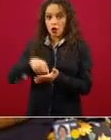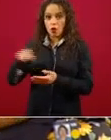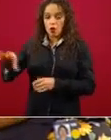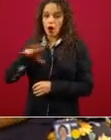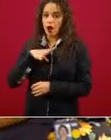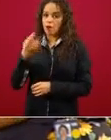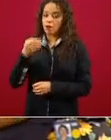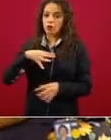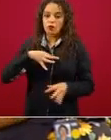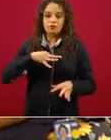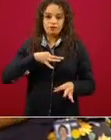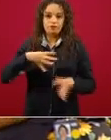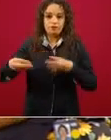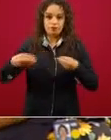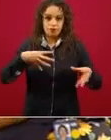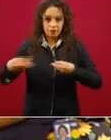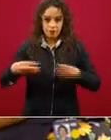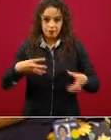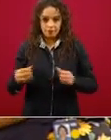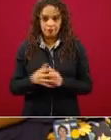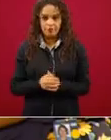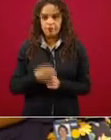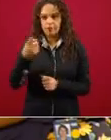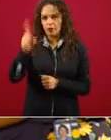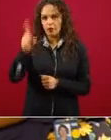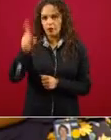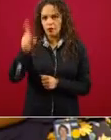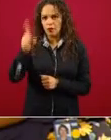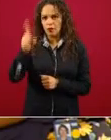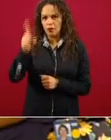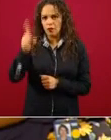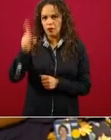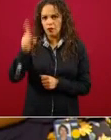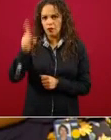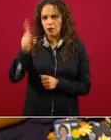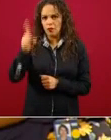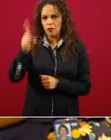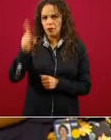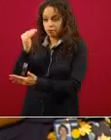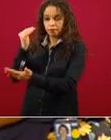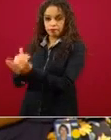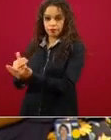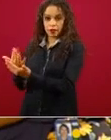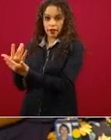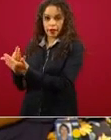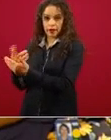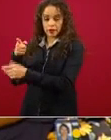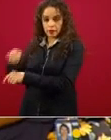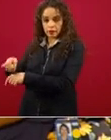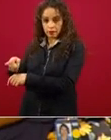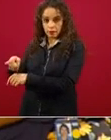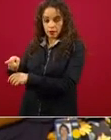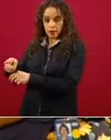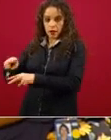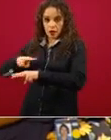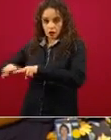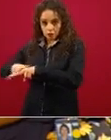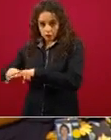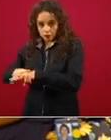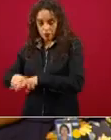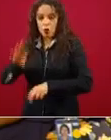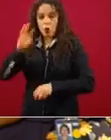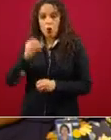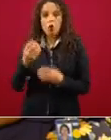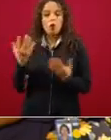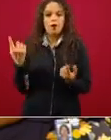contagios, la recomendación sería parar esa obra durante el tiempo necesario. O sea, no sé si ha visualizado usted que